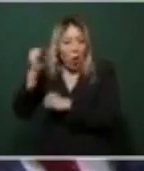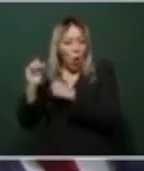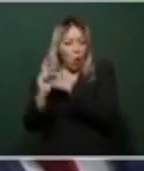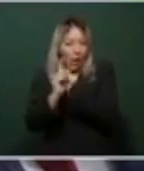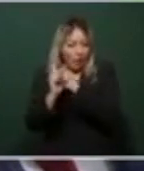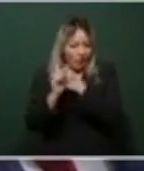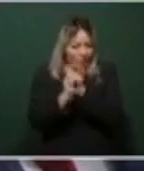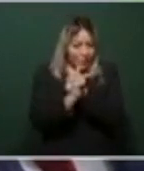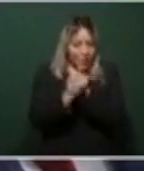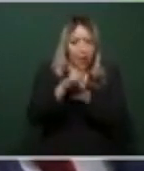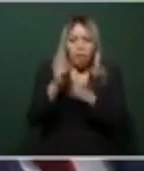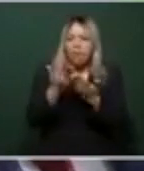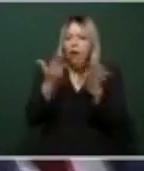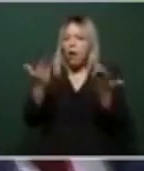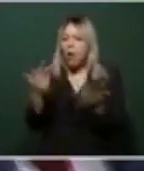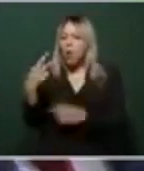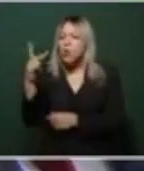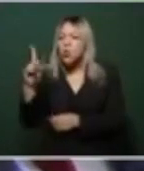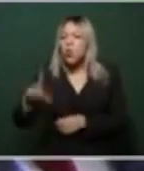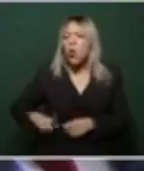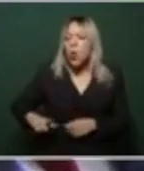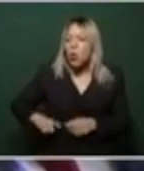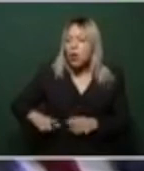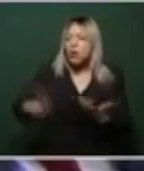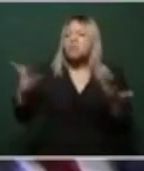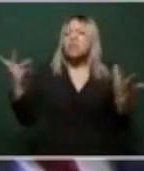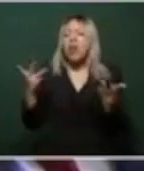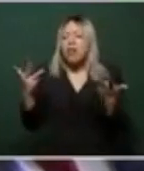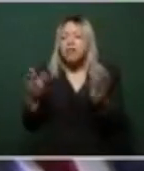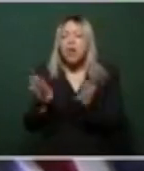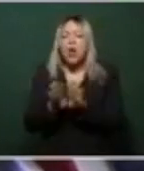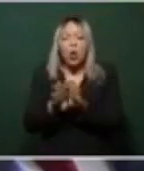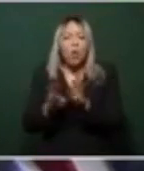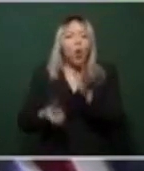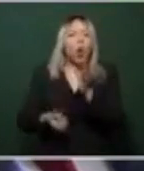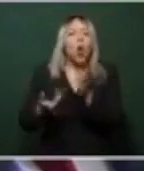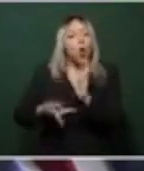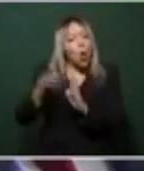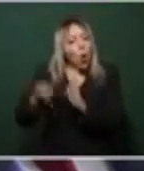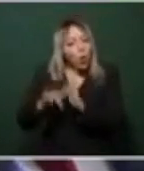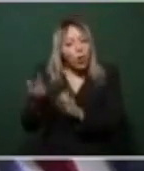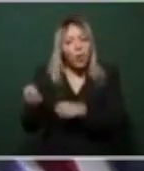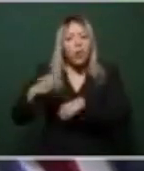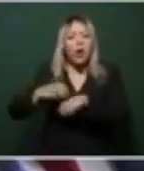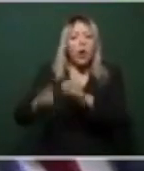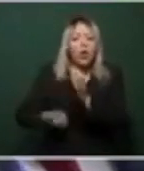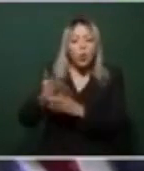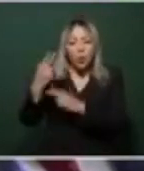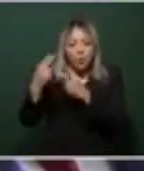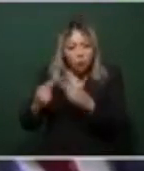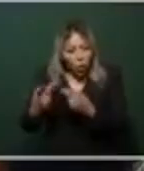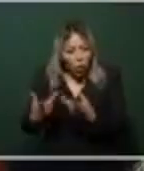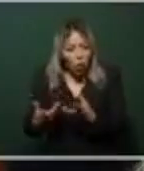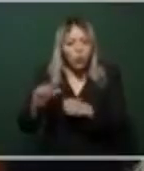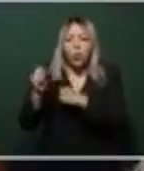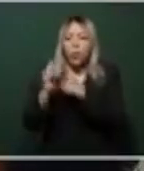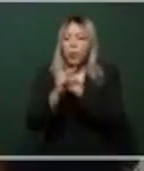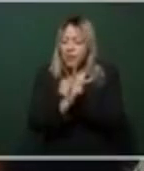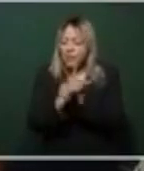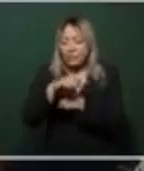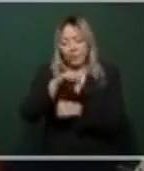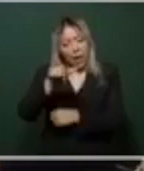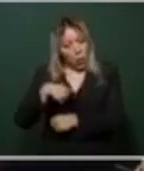sería, ¿qué va a hacer su gobierno para volver a traer esta inversión extranjera? Y si me permite, después le hago una pregunta más.